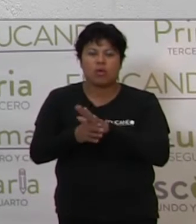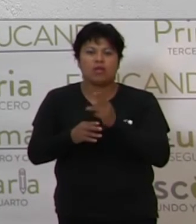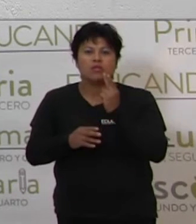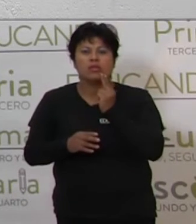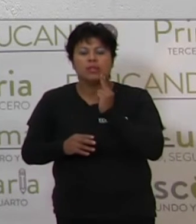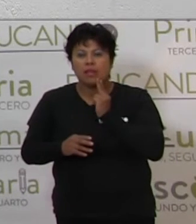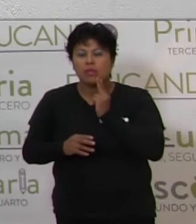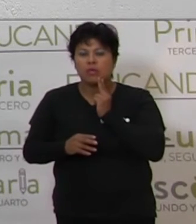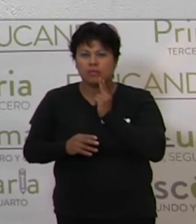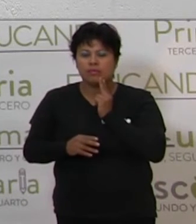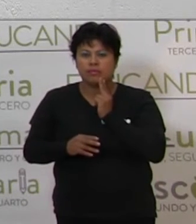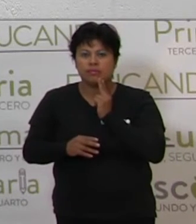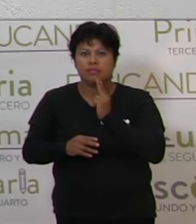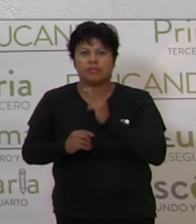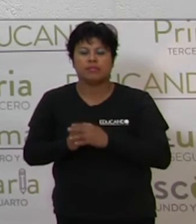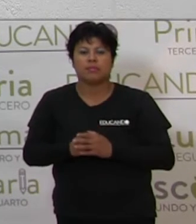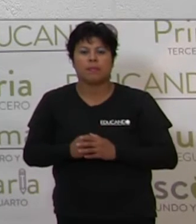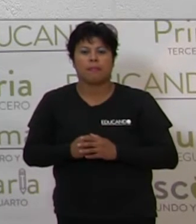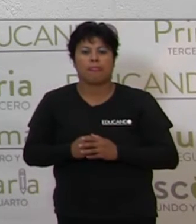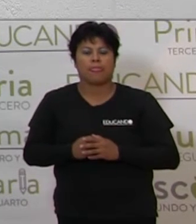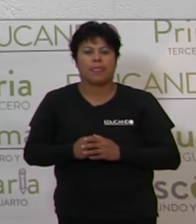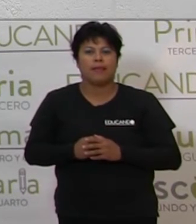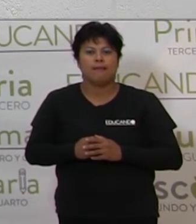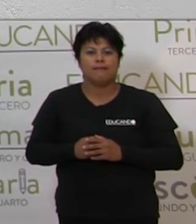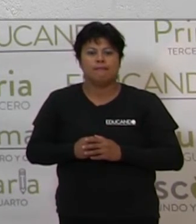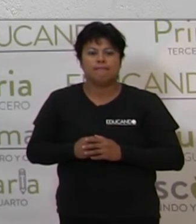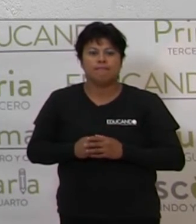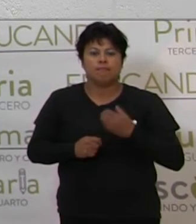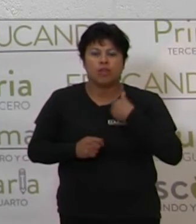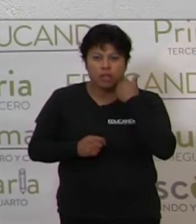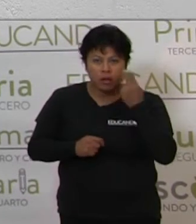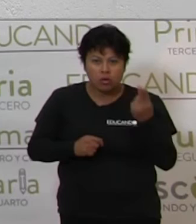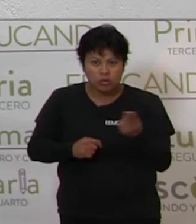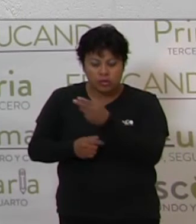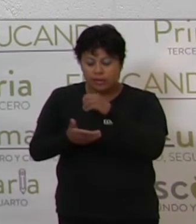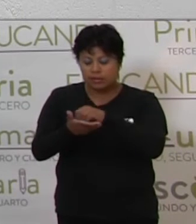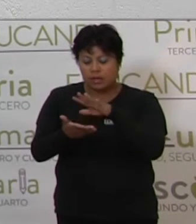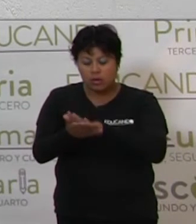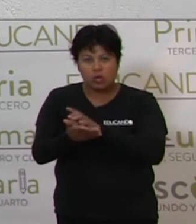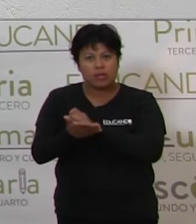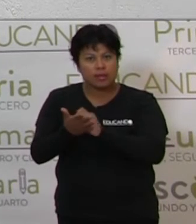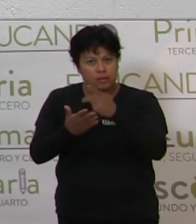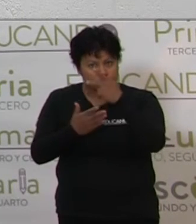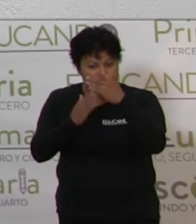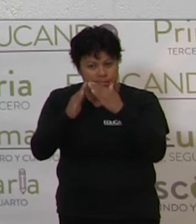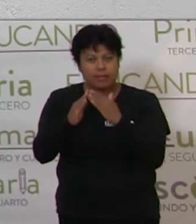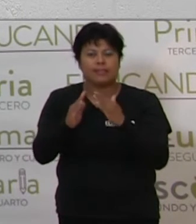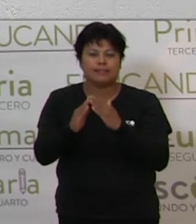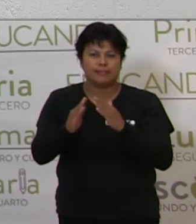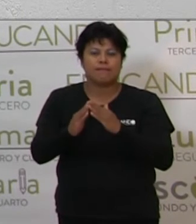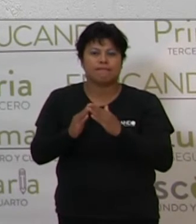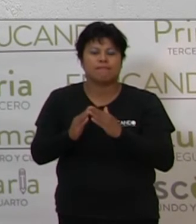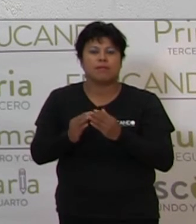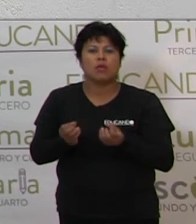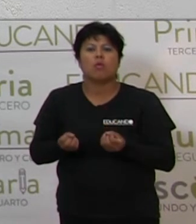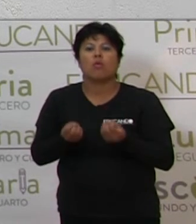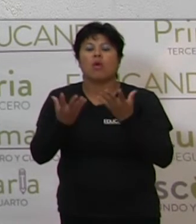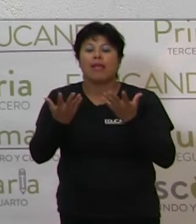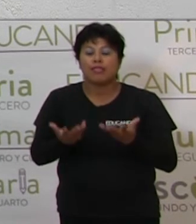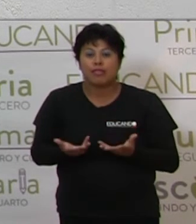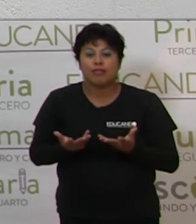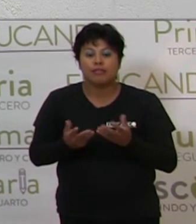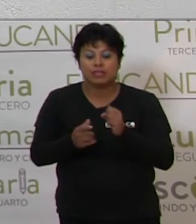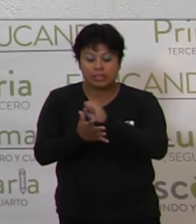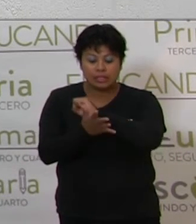recursos lingüísticos está utilizando el autor. Quiero que ustedes anoten allá en casa